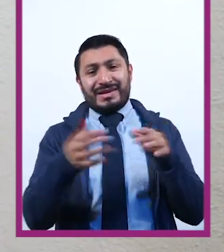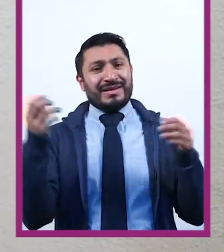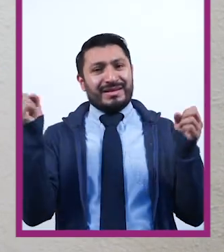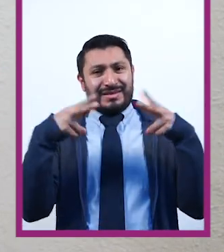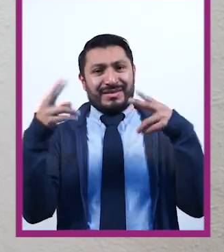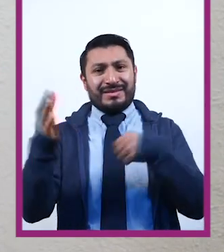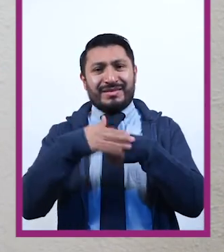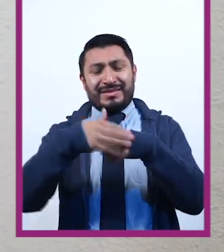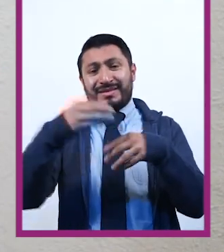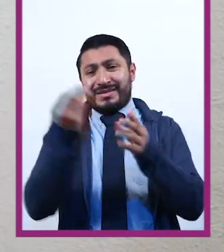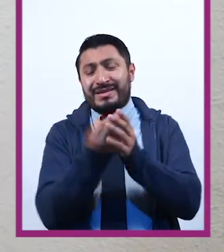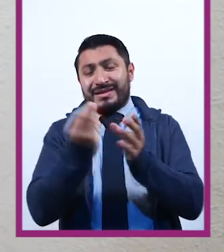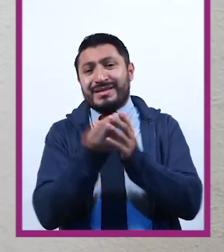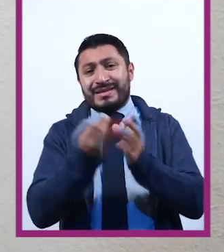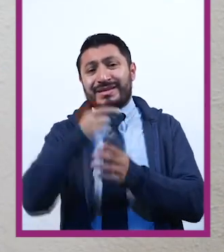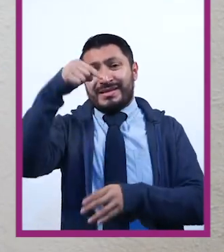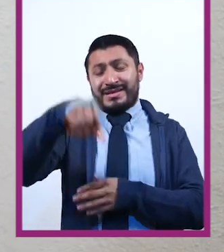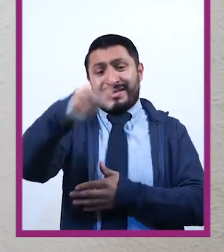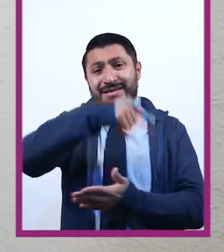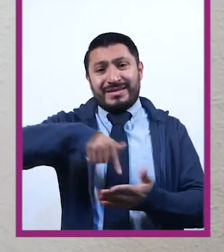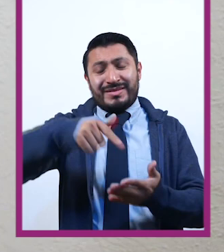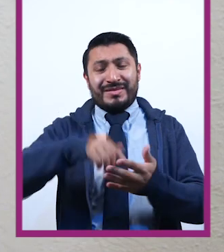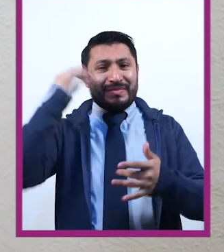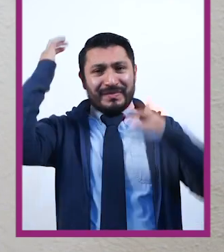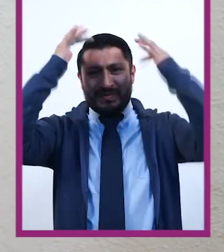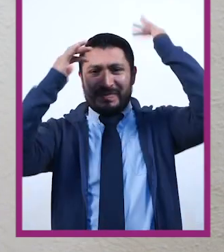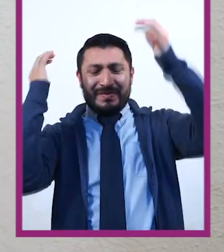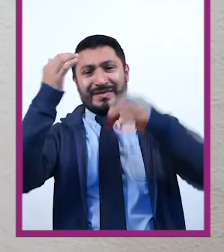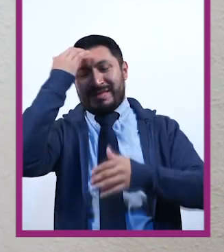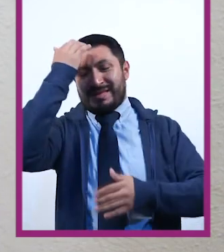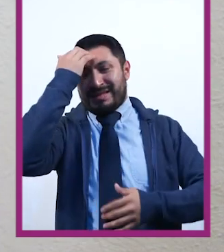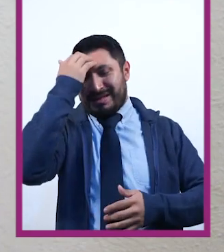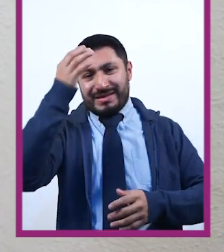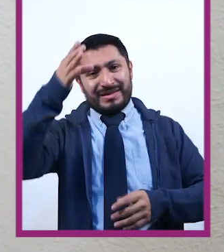Conéctate. Los esperamos en nuestra próxima emisión en este espacio